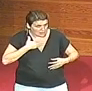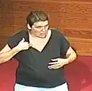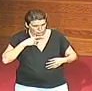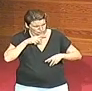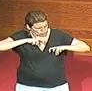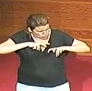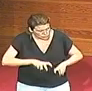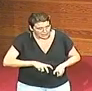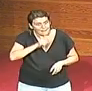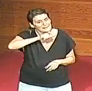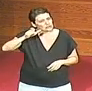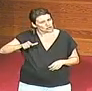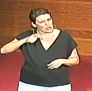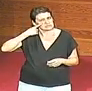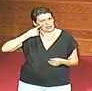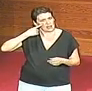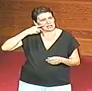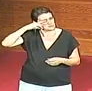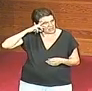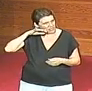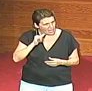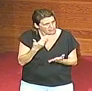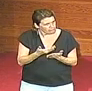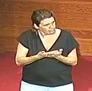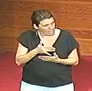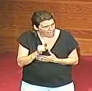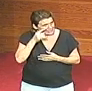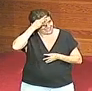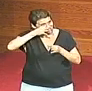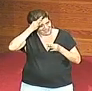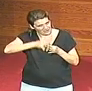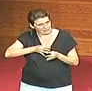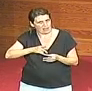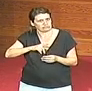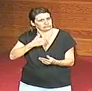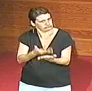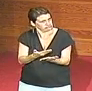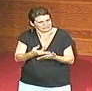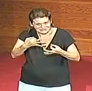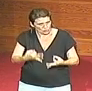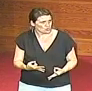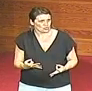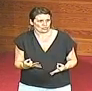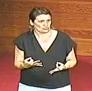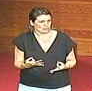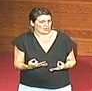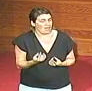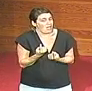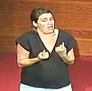la gente que tiene una solvencia y que nos garantiza una credibilidad. A veces la